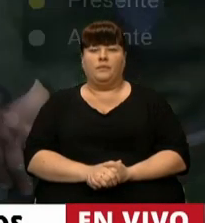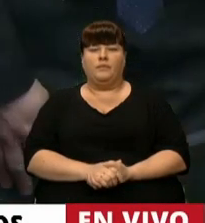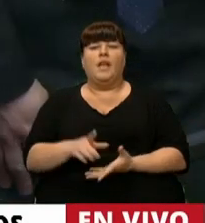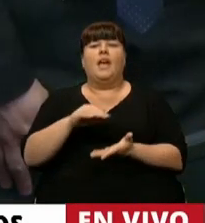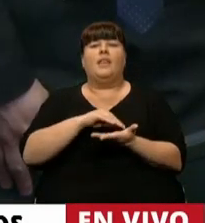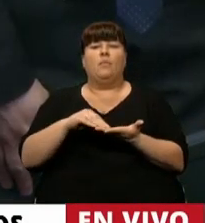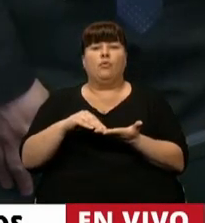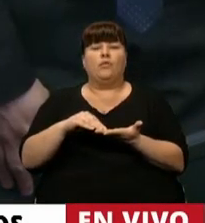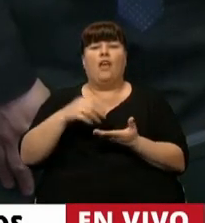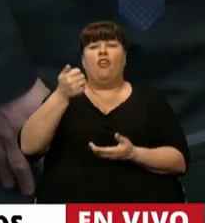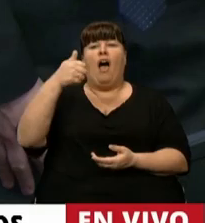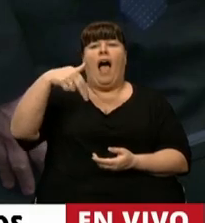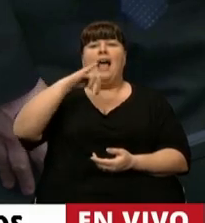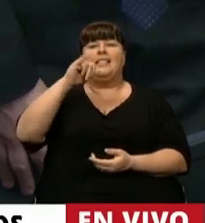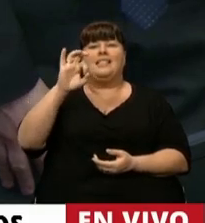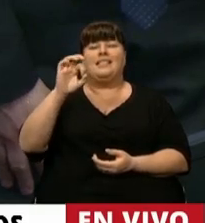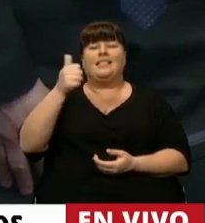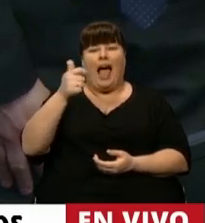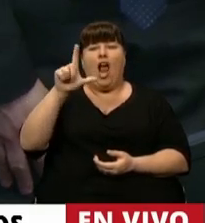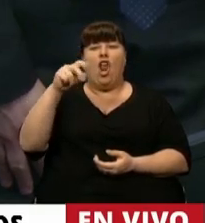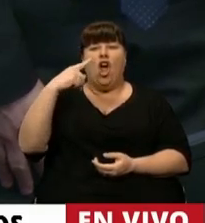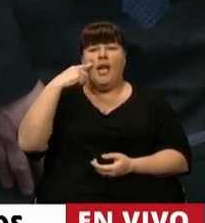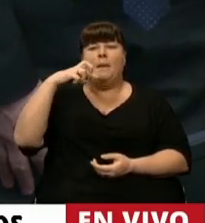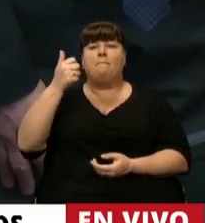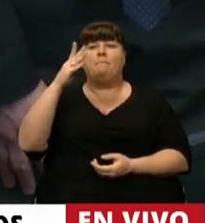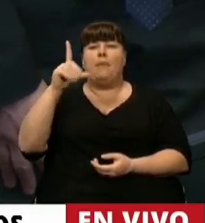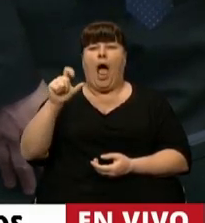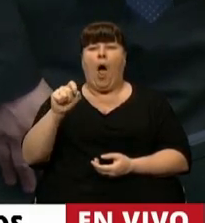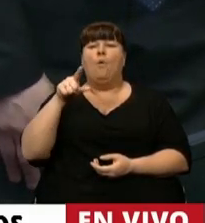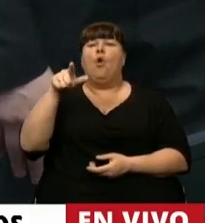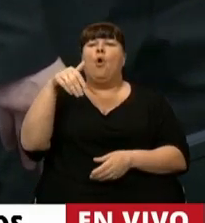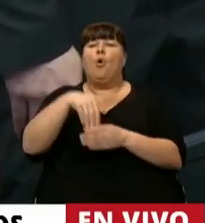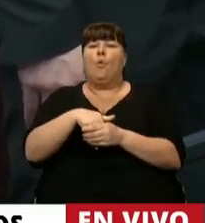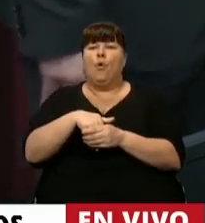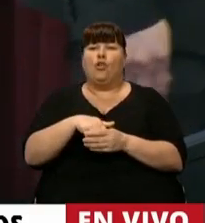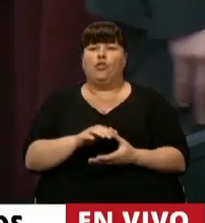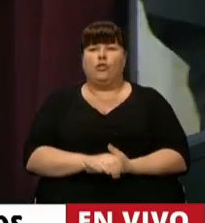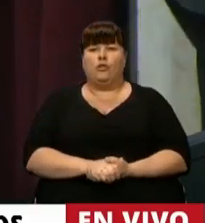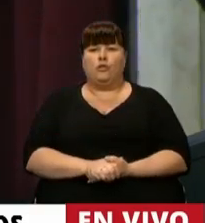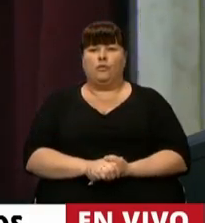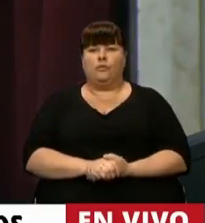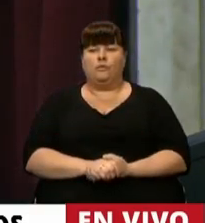diputado al salón y pablo el sentido de su voto